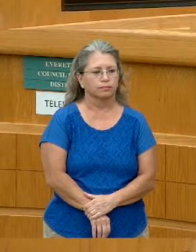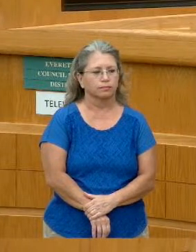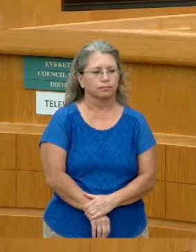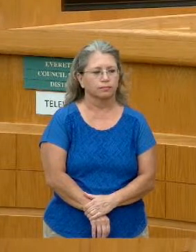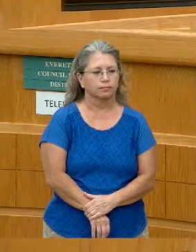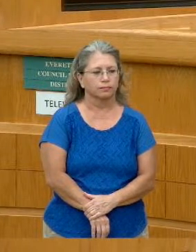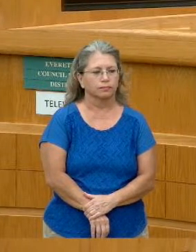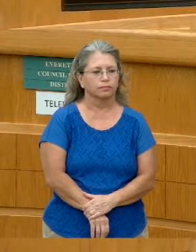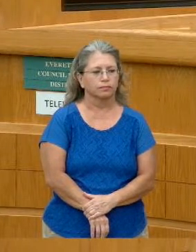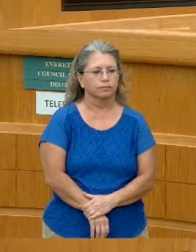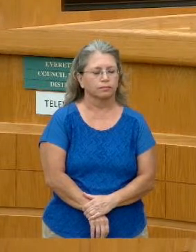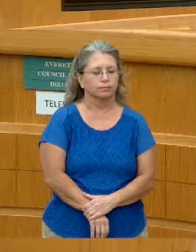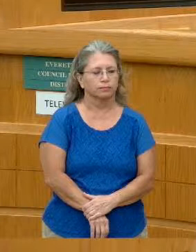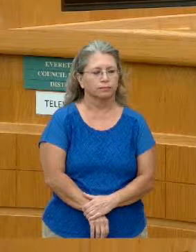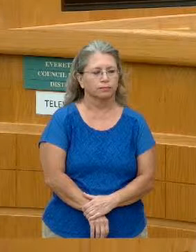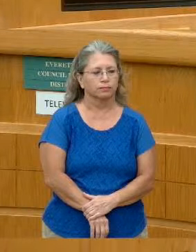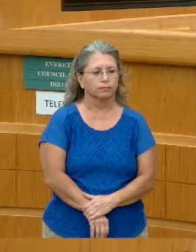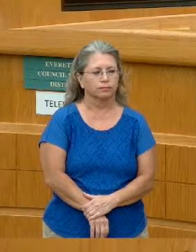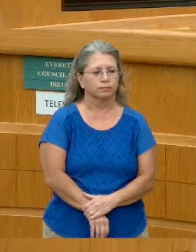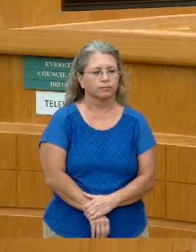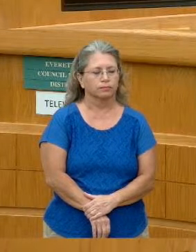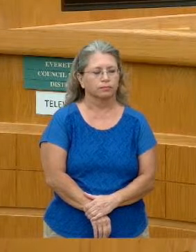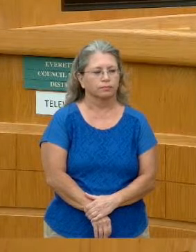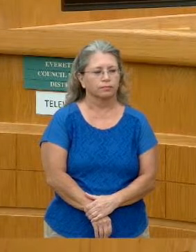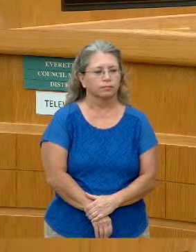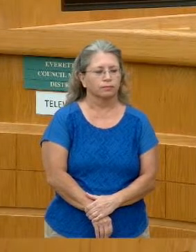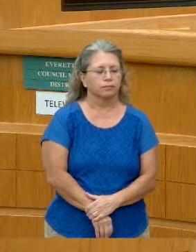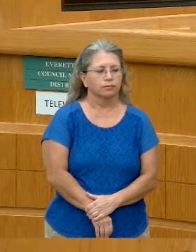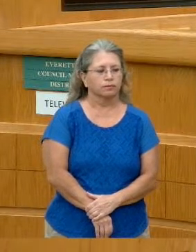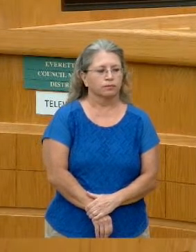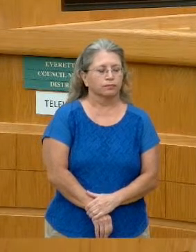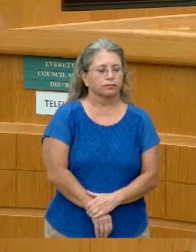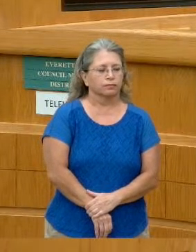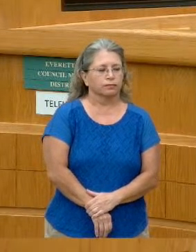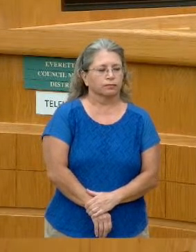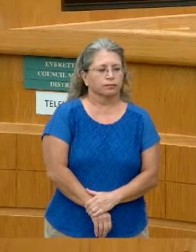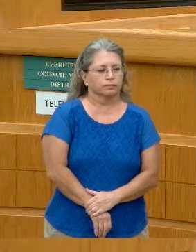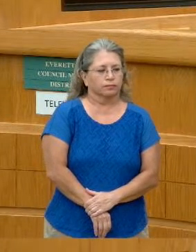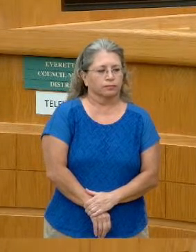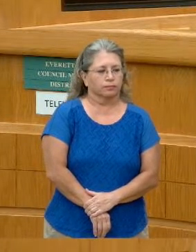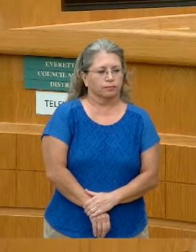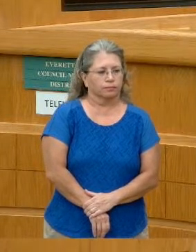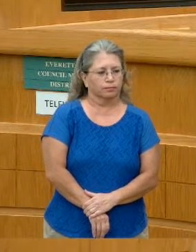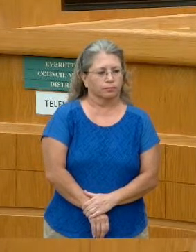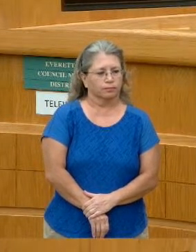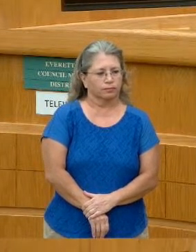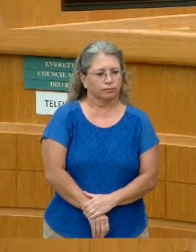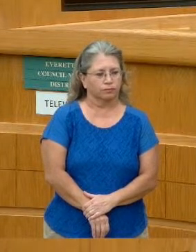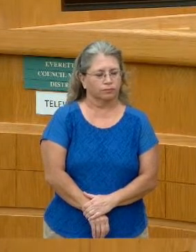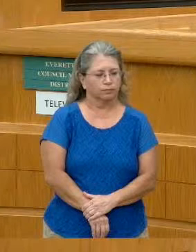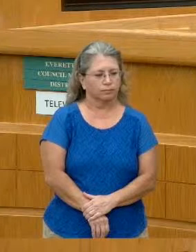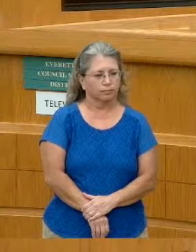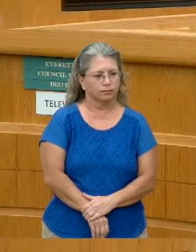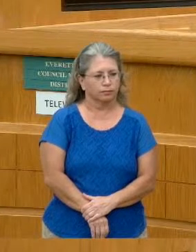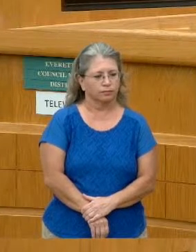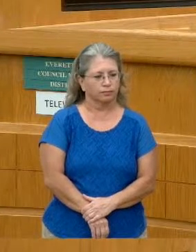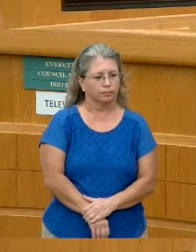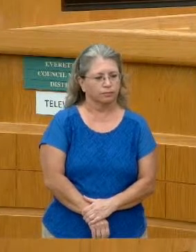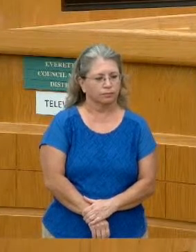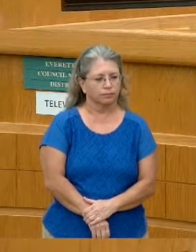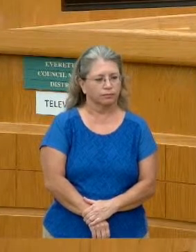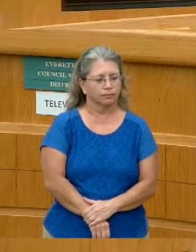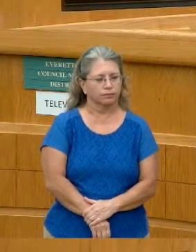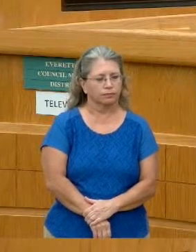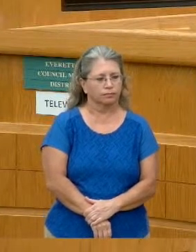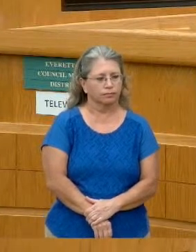durante 14 días completos o propagarán el virus a otros. Deben aislarse incluso si ya no están enfermos. Aún pueden transmitir el virus